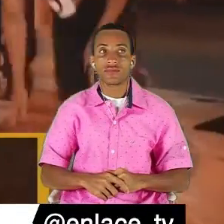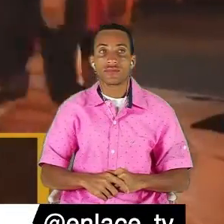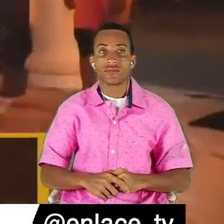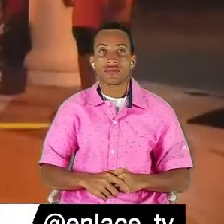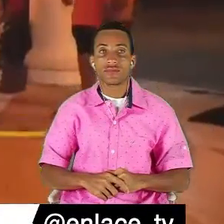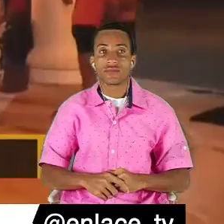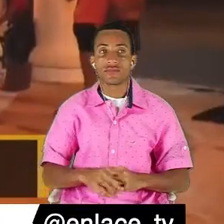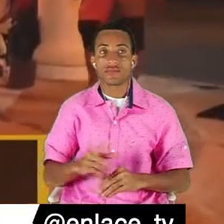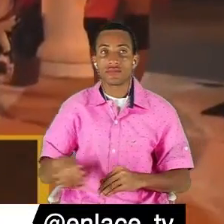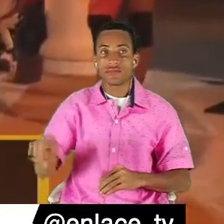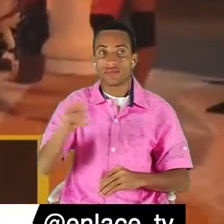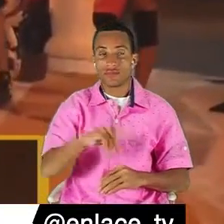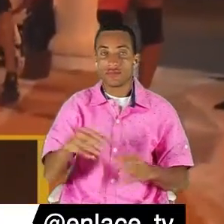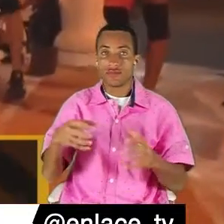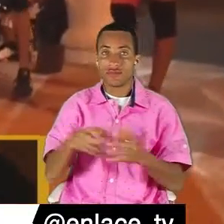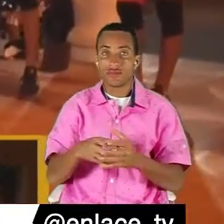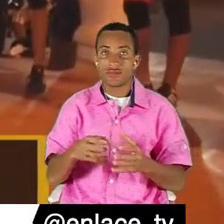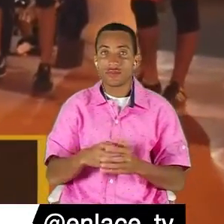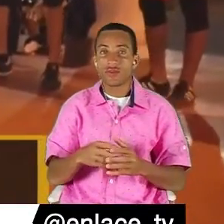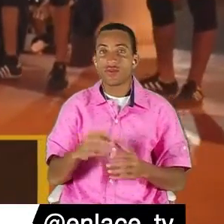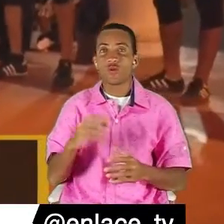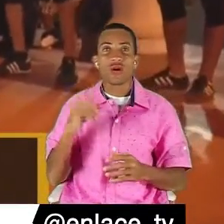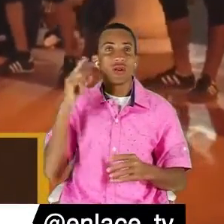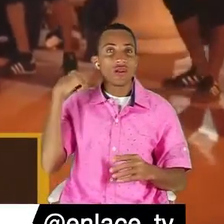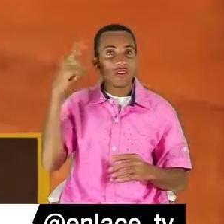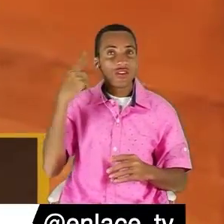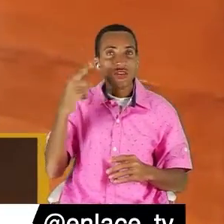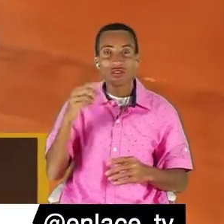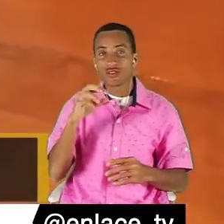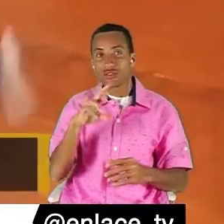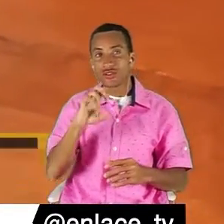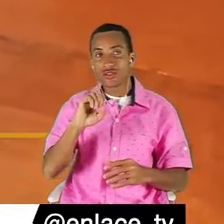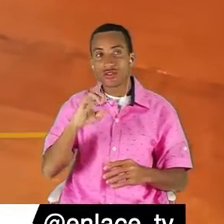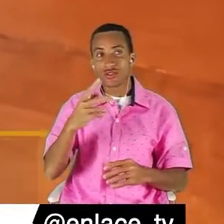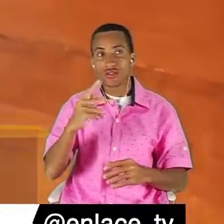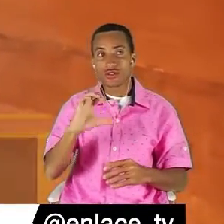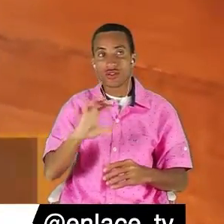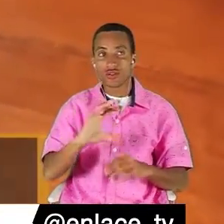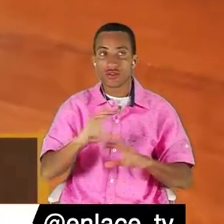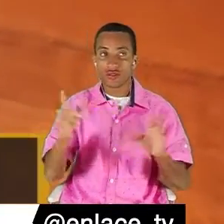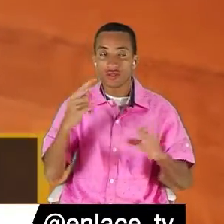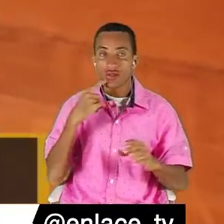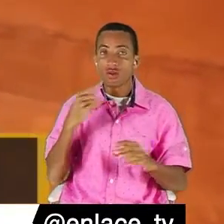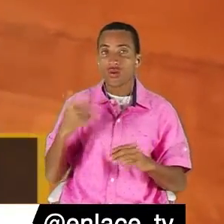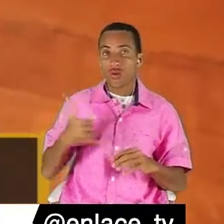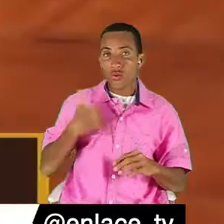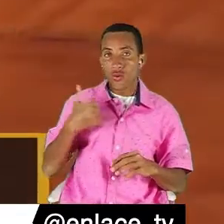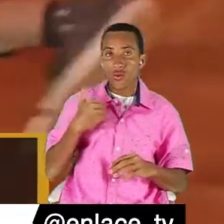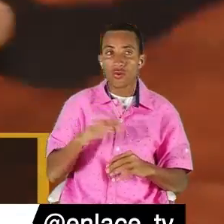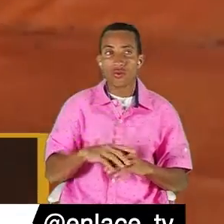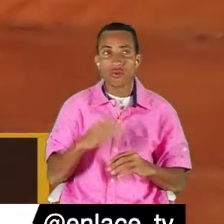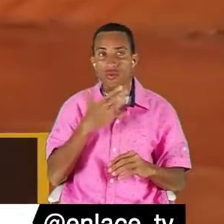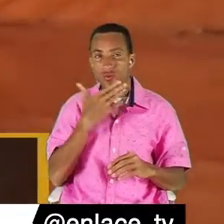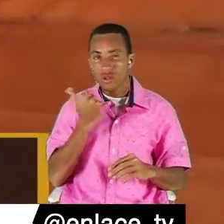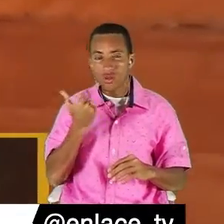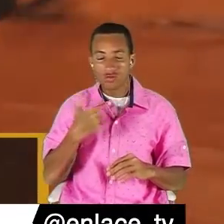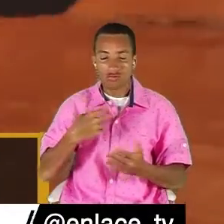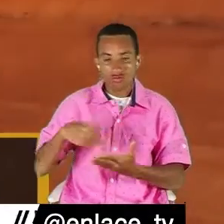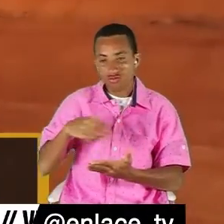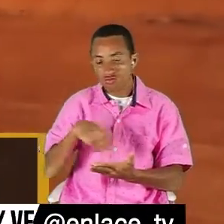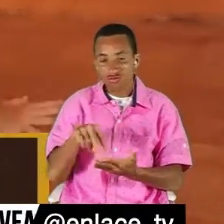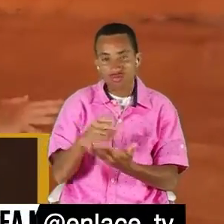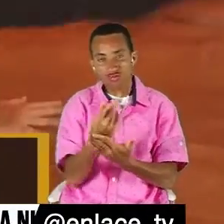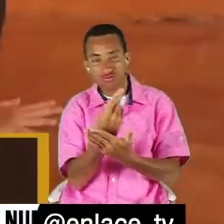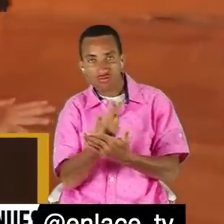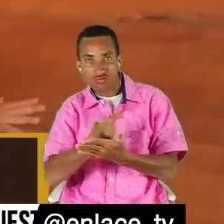Ellos son Crazy Rock y se expresan a través del break dance. Este grupo de jóvenes ve en este baile la mejor forma de ejercitarse